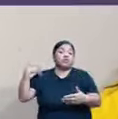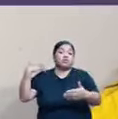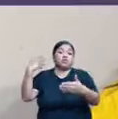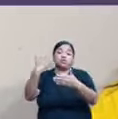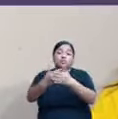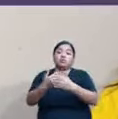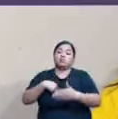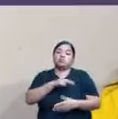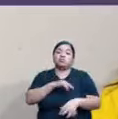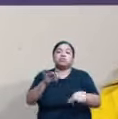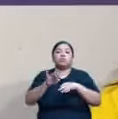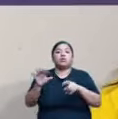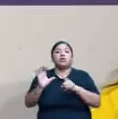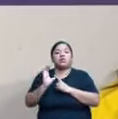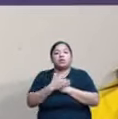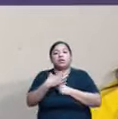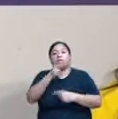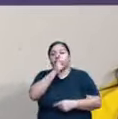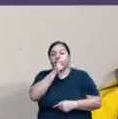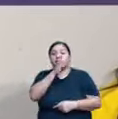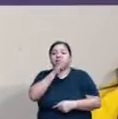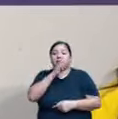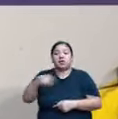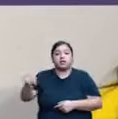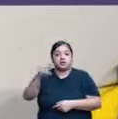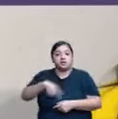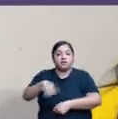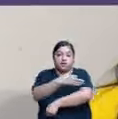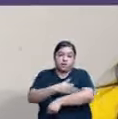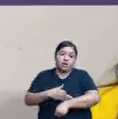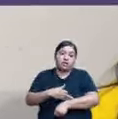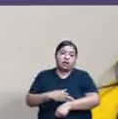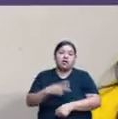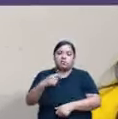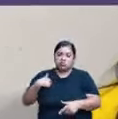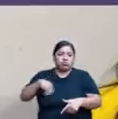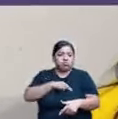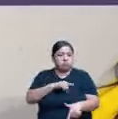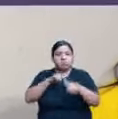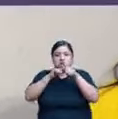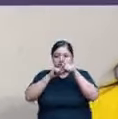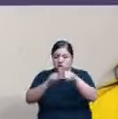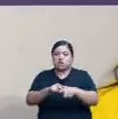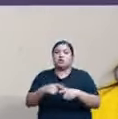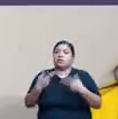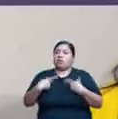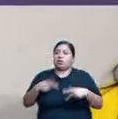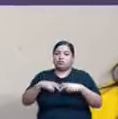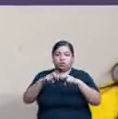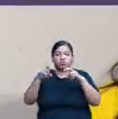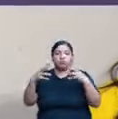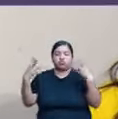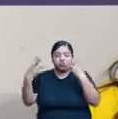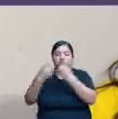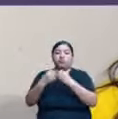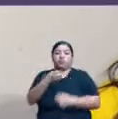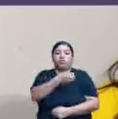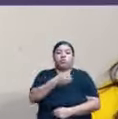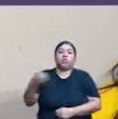de padre de familia. Como gobierno municipal lo seguiremos haciendo, siempre con la sociedad organizada. Vamos por